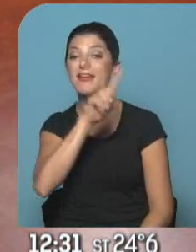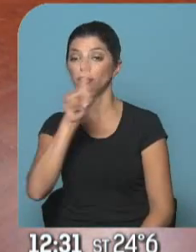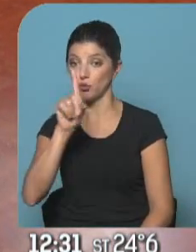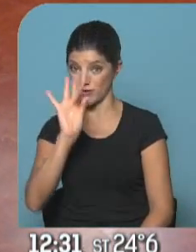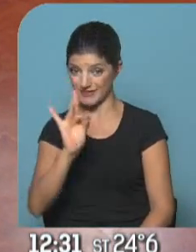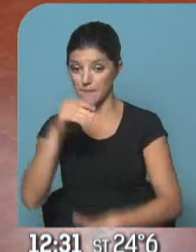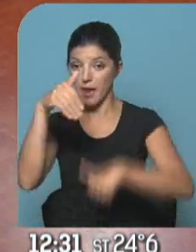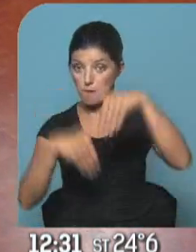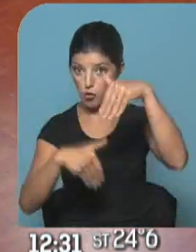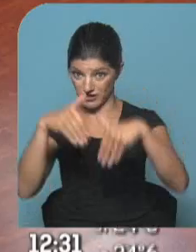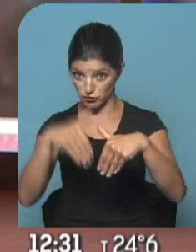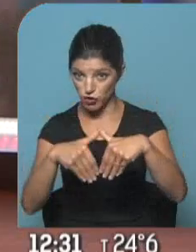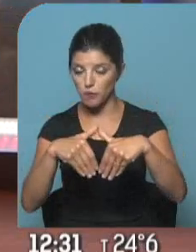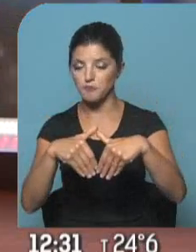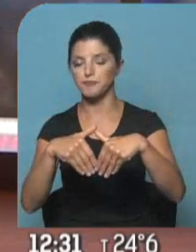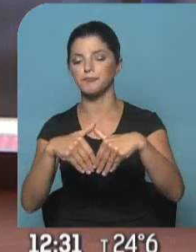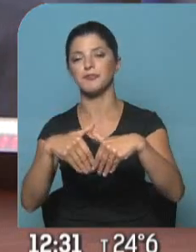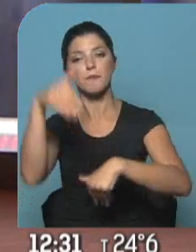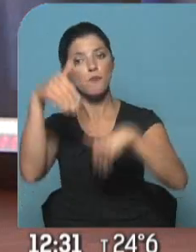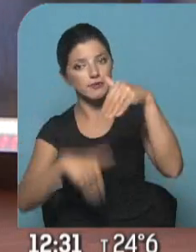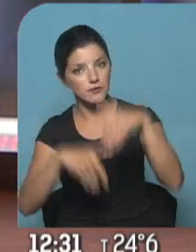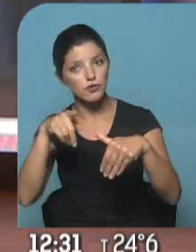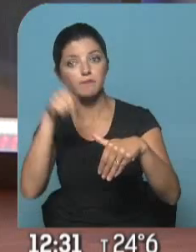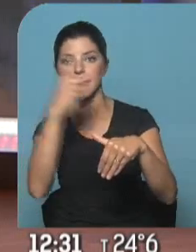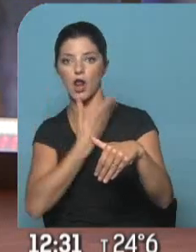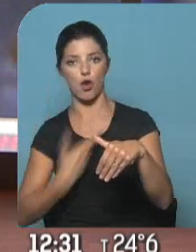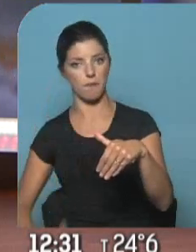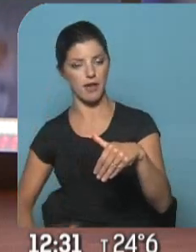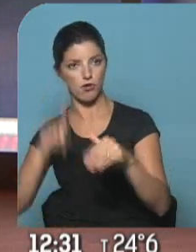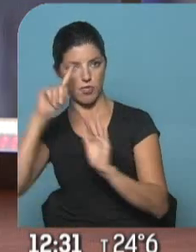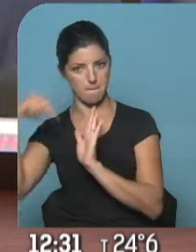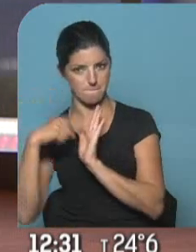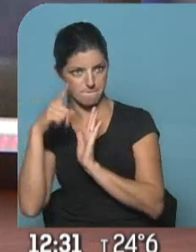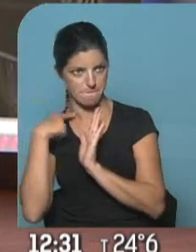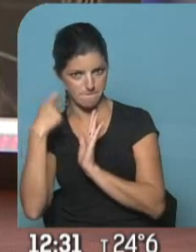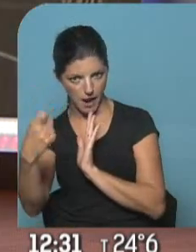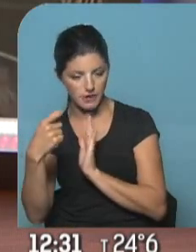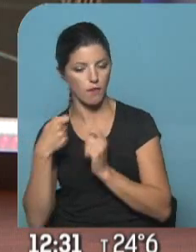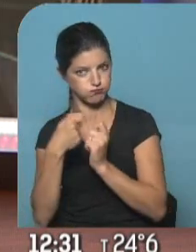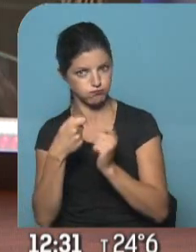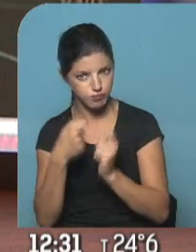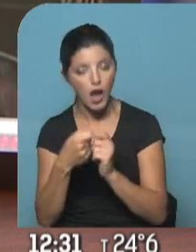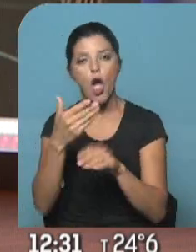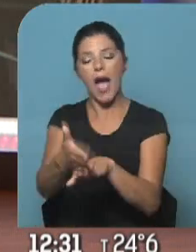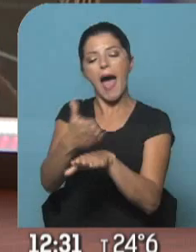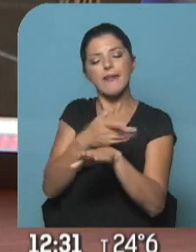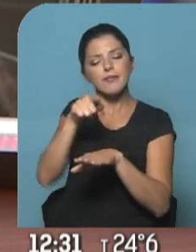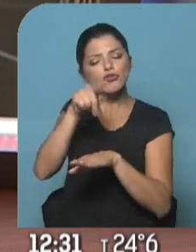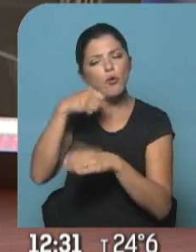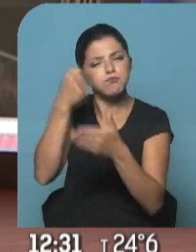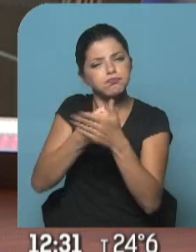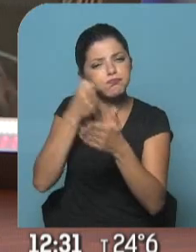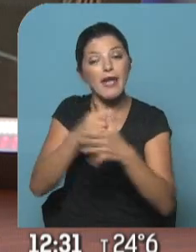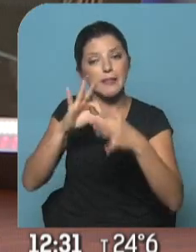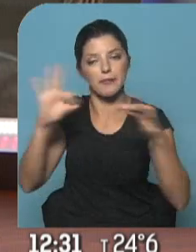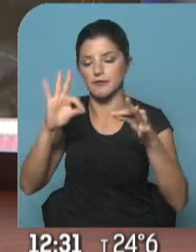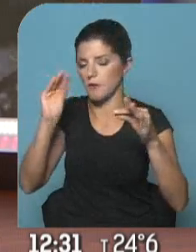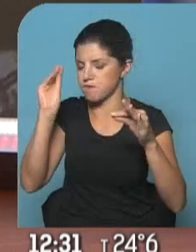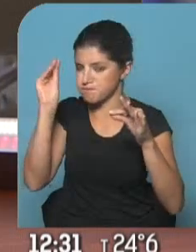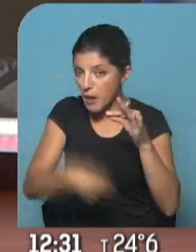de diciembre. Son unas elecciones forzadas por el poder central tras el frustrado intento de independencia. Lo cierto es